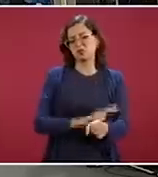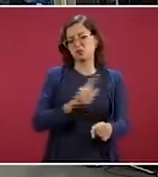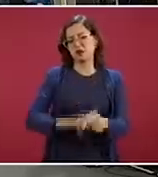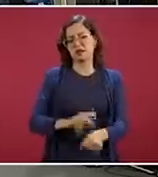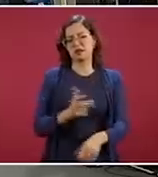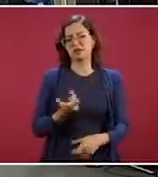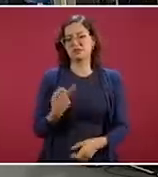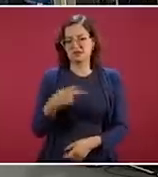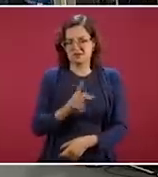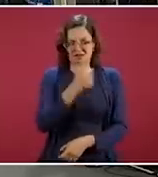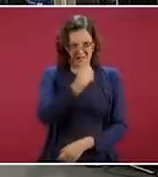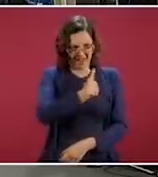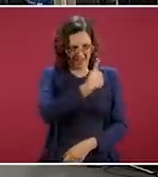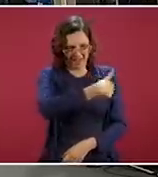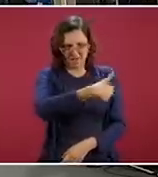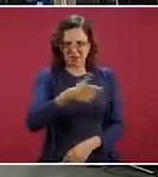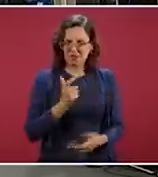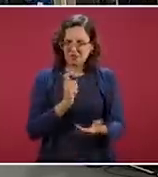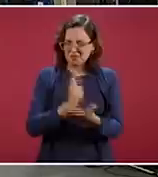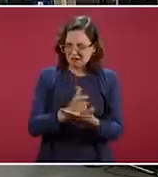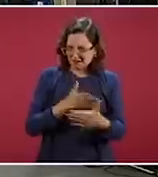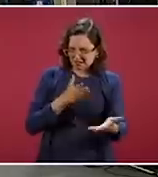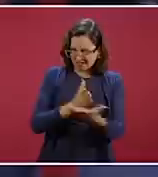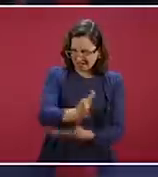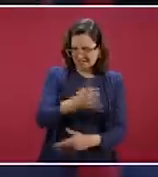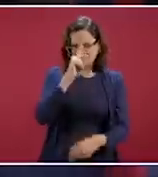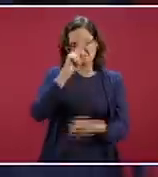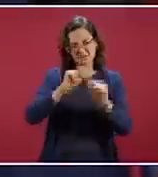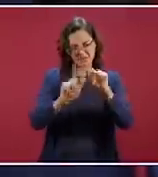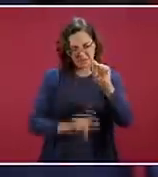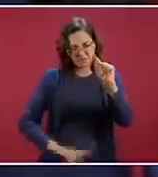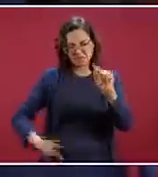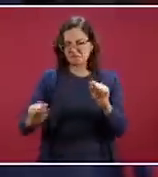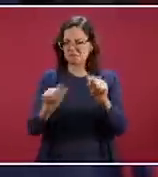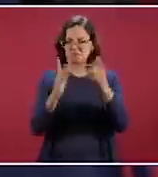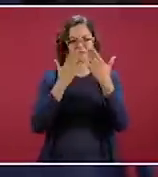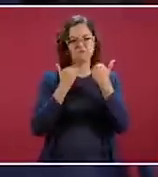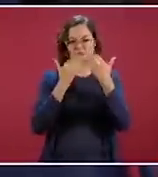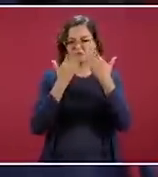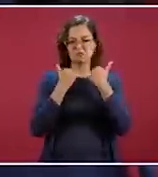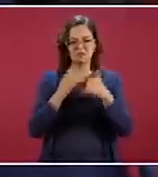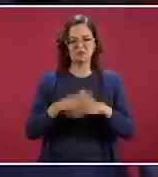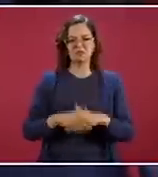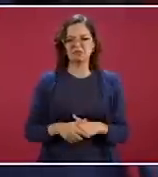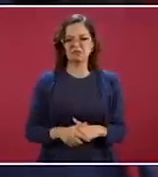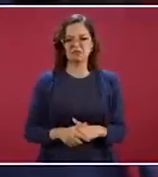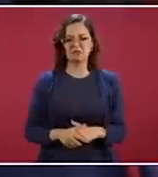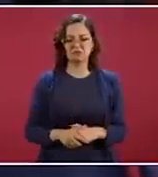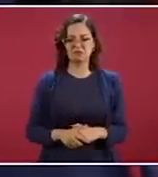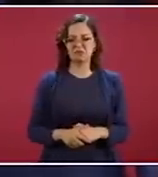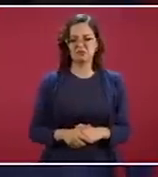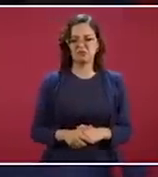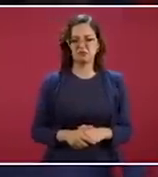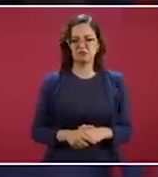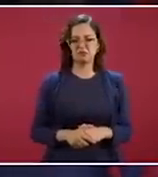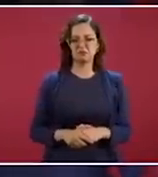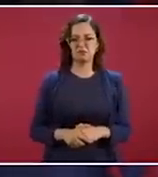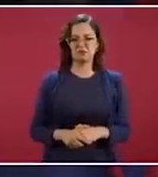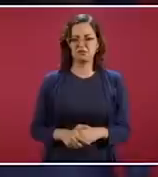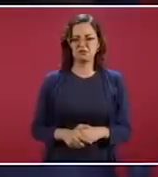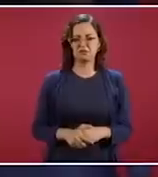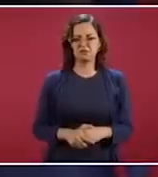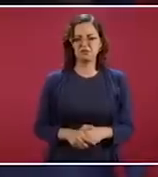un pago personal para que puedan tener el acceso al territorio nacional. O sea, no es personal